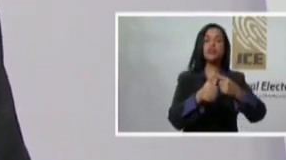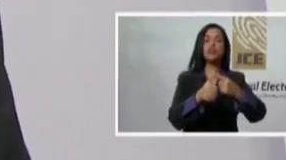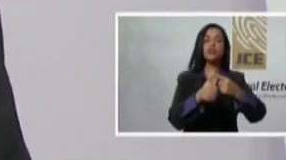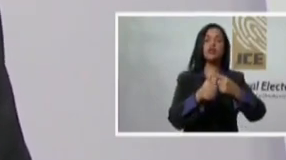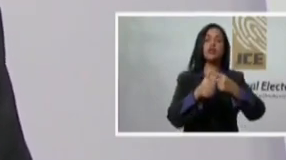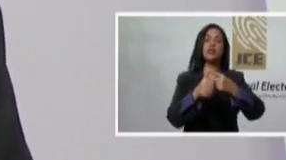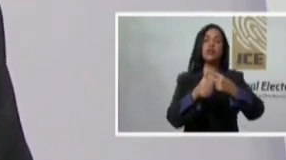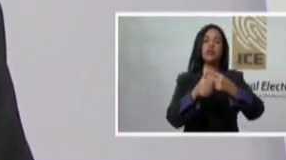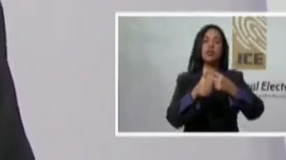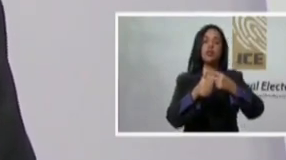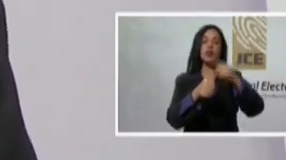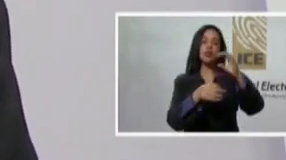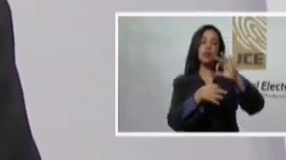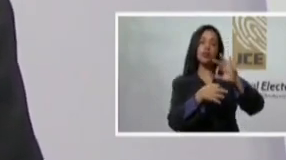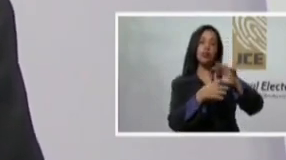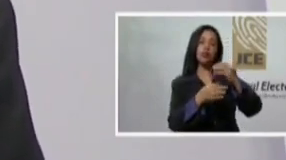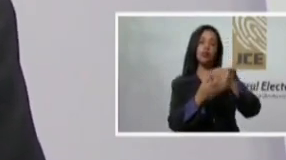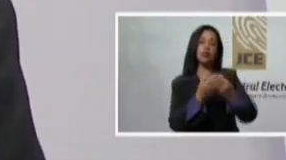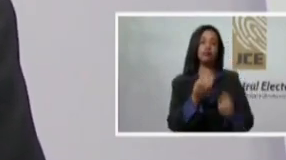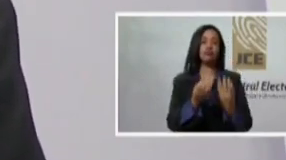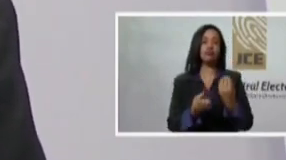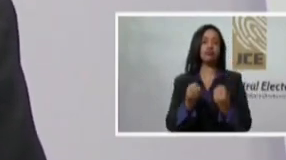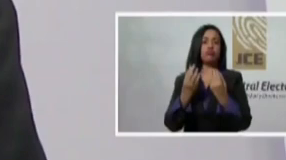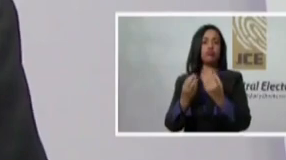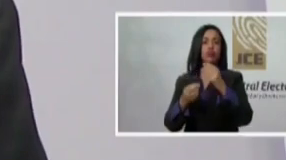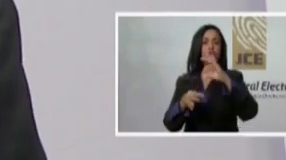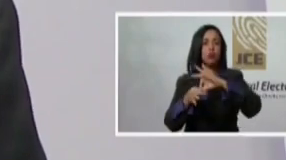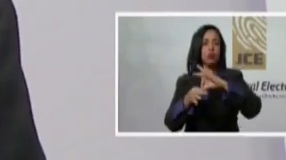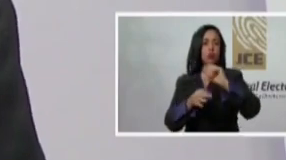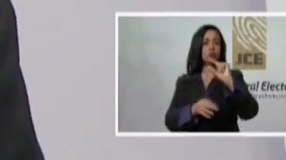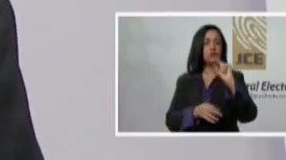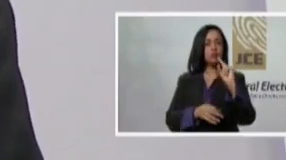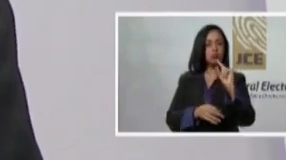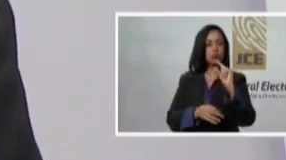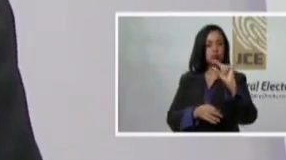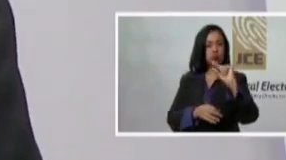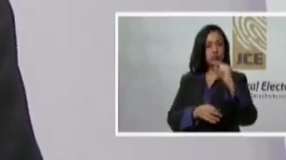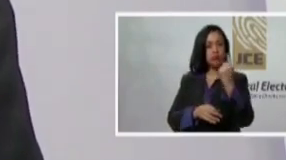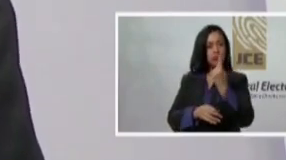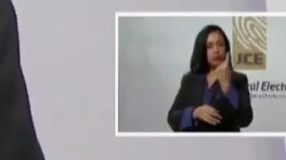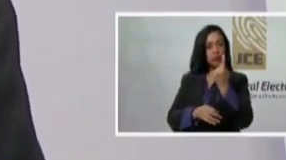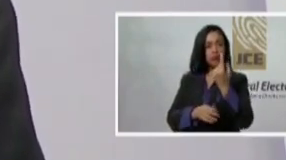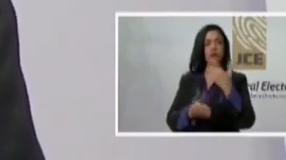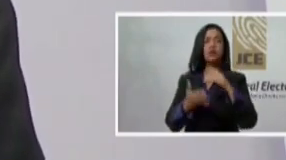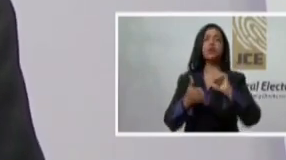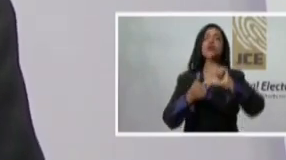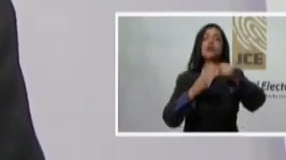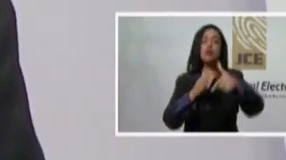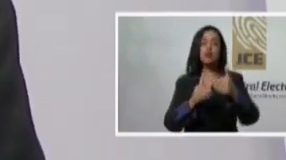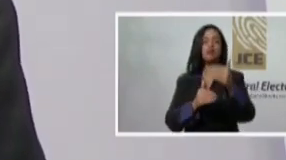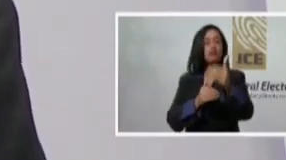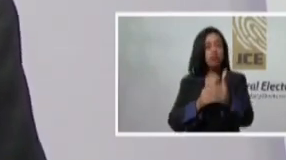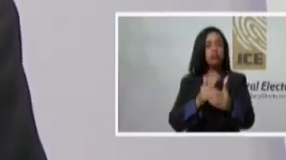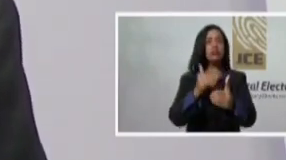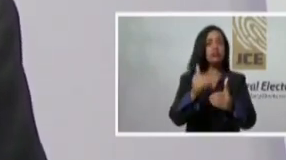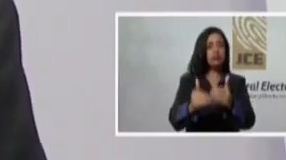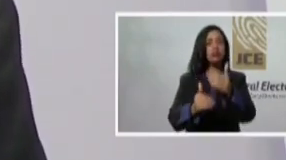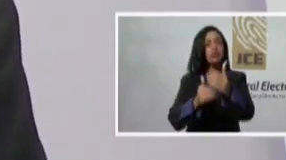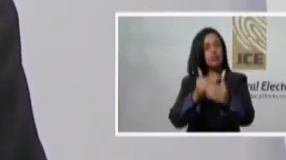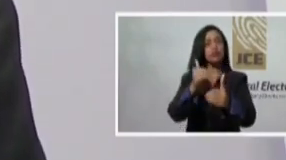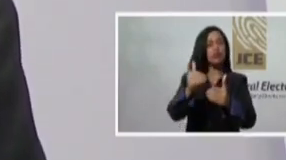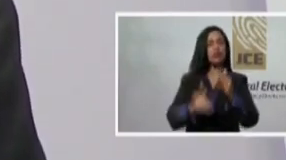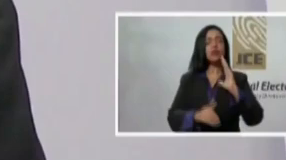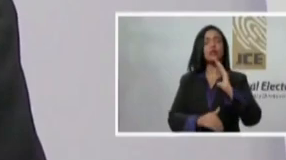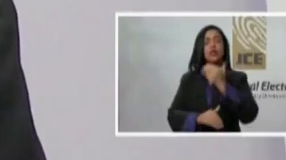preliminares, los cuales se irán actualizando permanentemente en nuestras